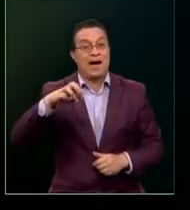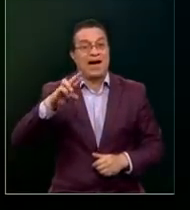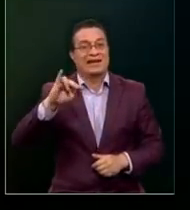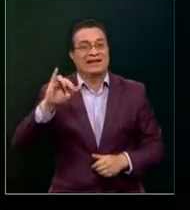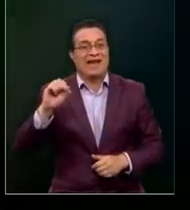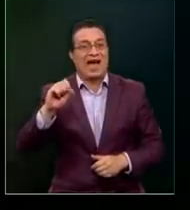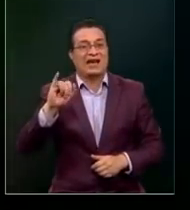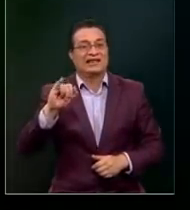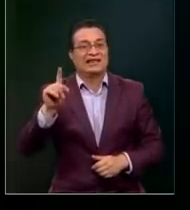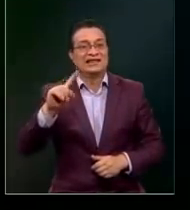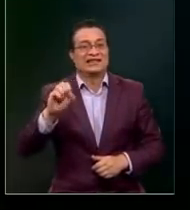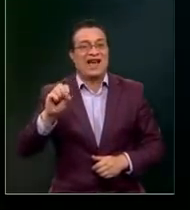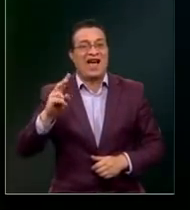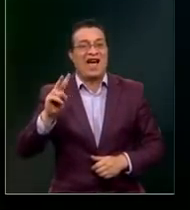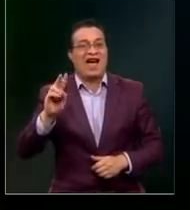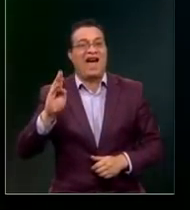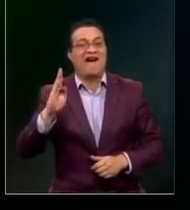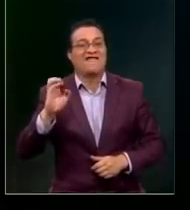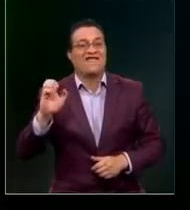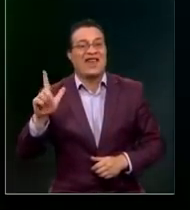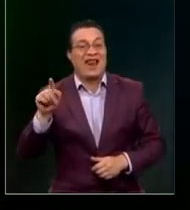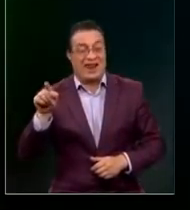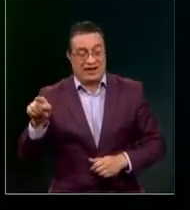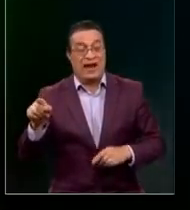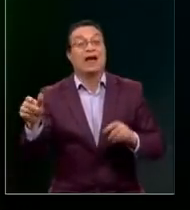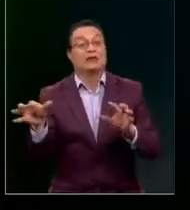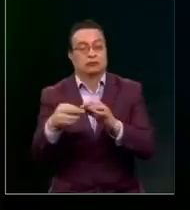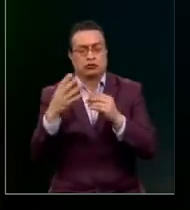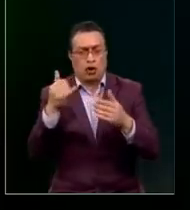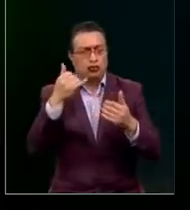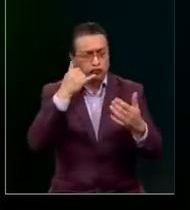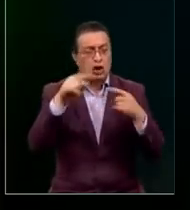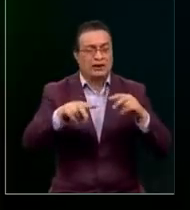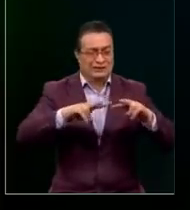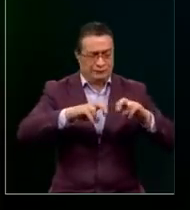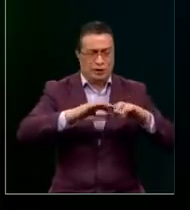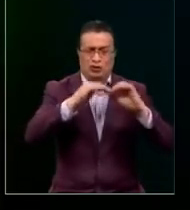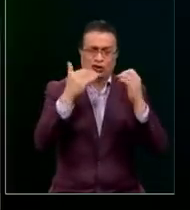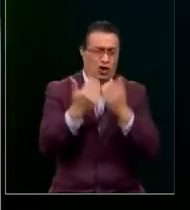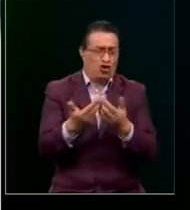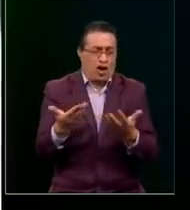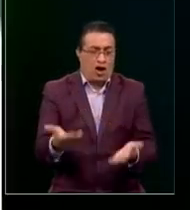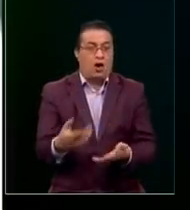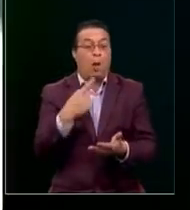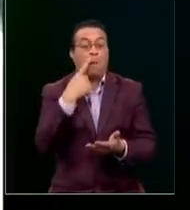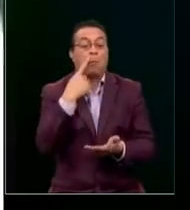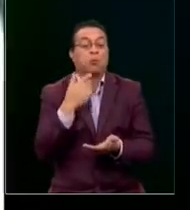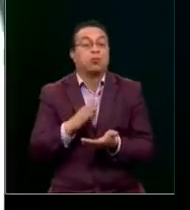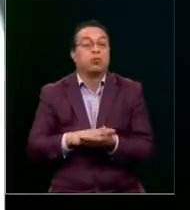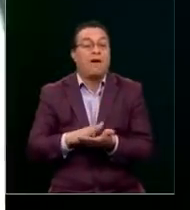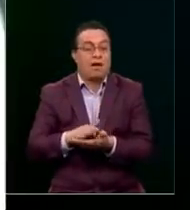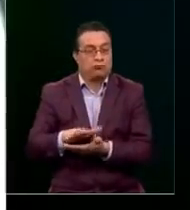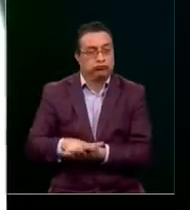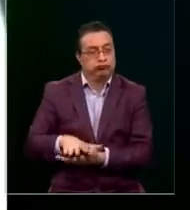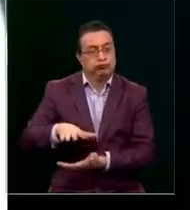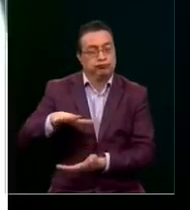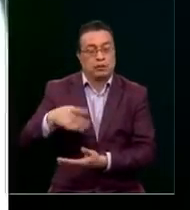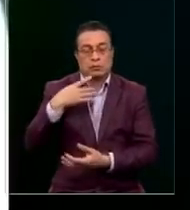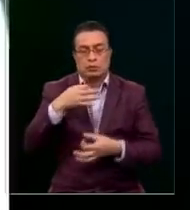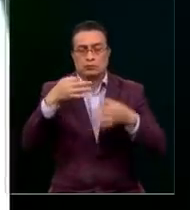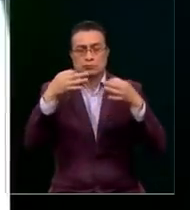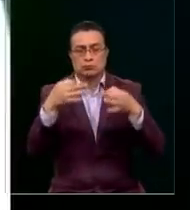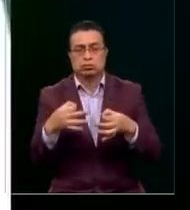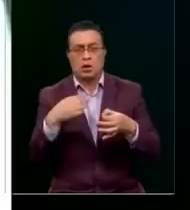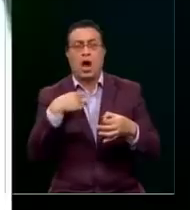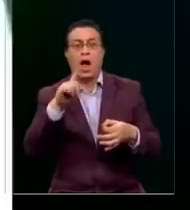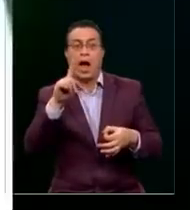para intentar evitar sospechas, y todo eso es lo que se está investigando también como parte de la evidencia que existe para poder determinar también